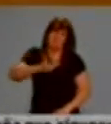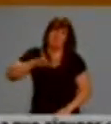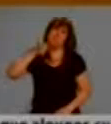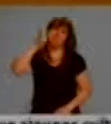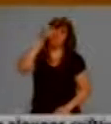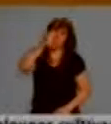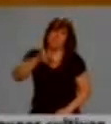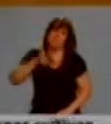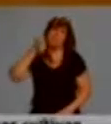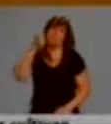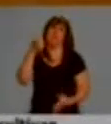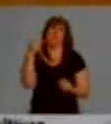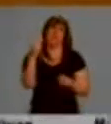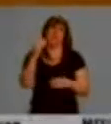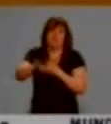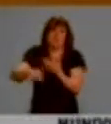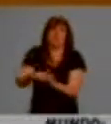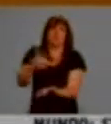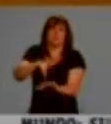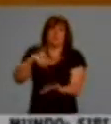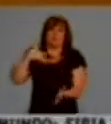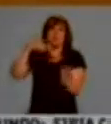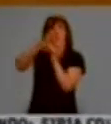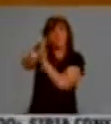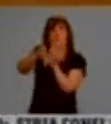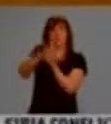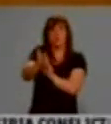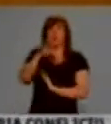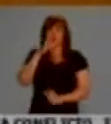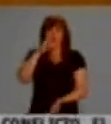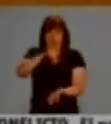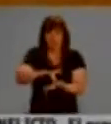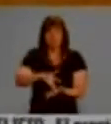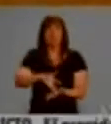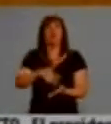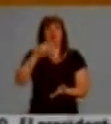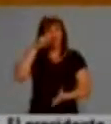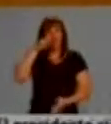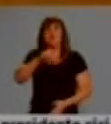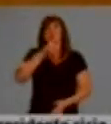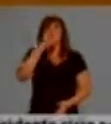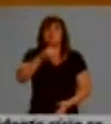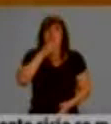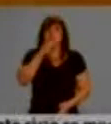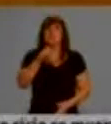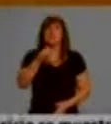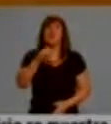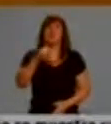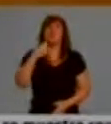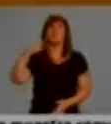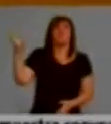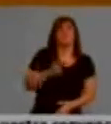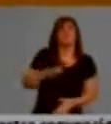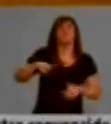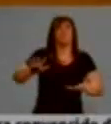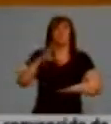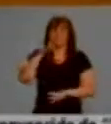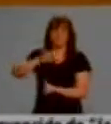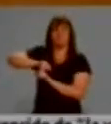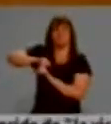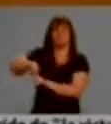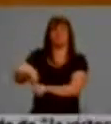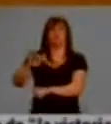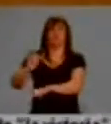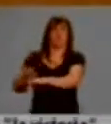mucho en dar explicaciones y cuando ha venido a esta Cámara lo ha hecho presionado por las